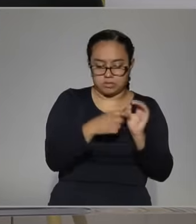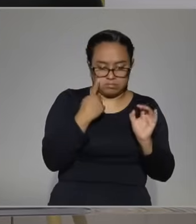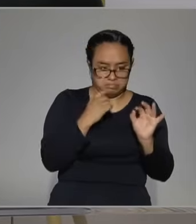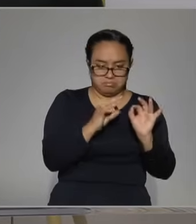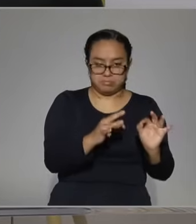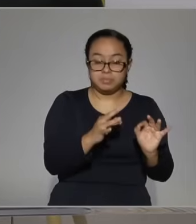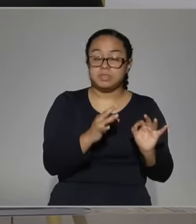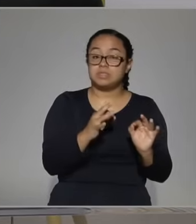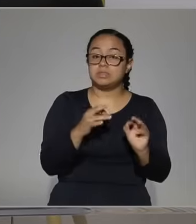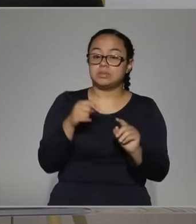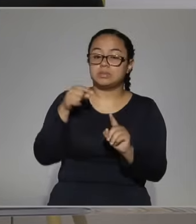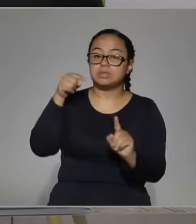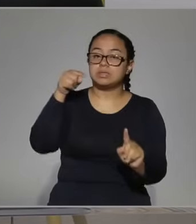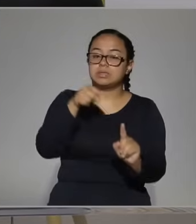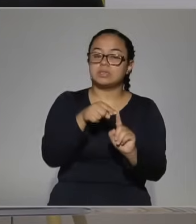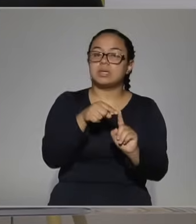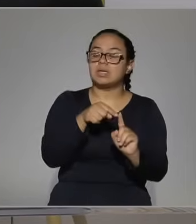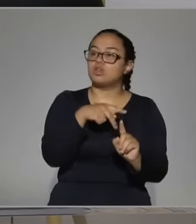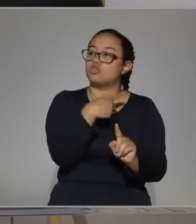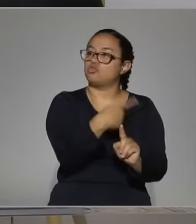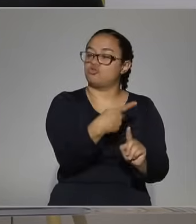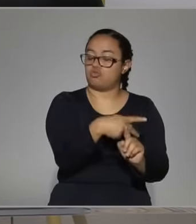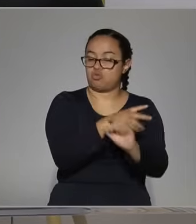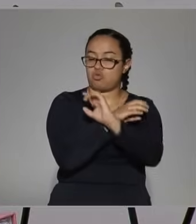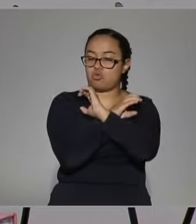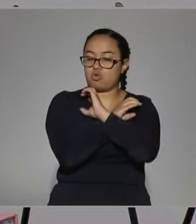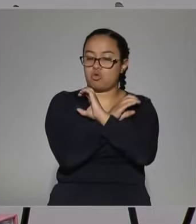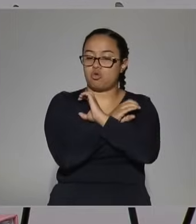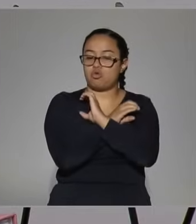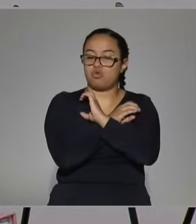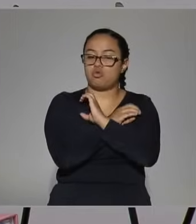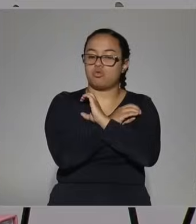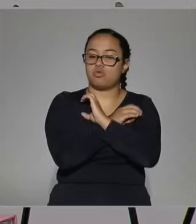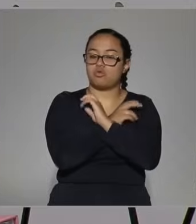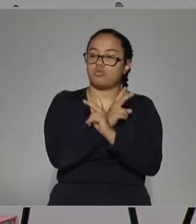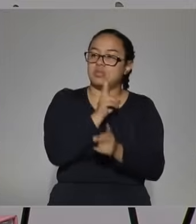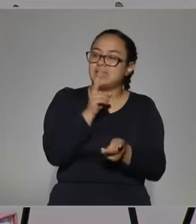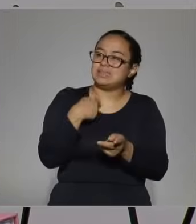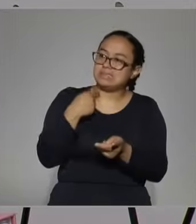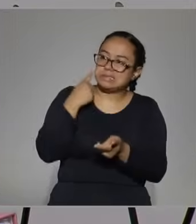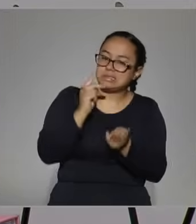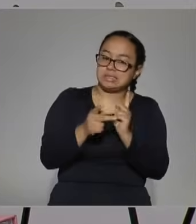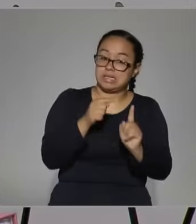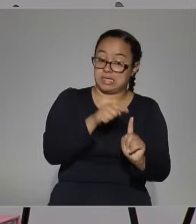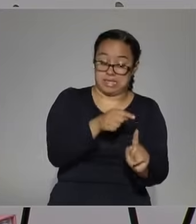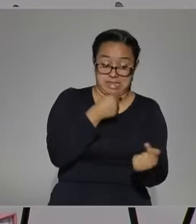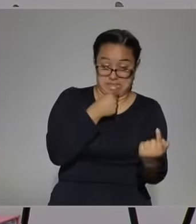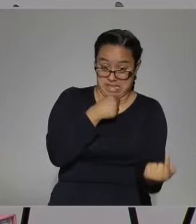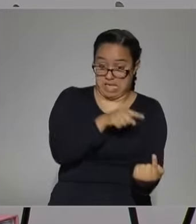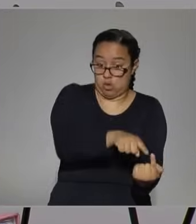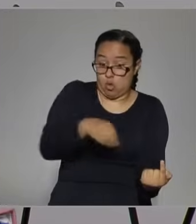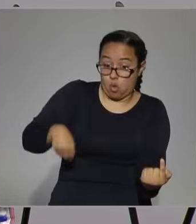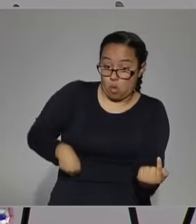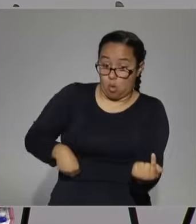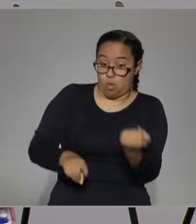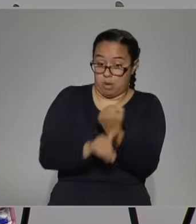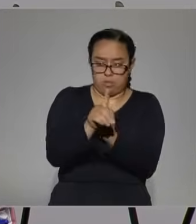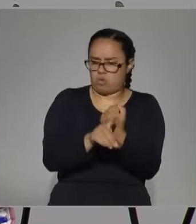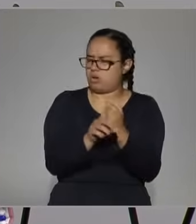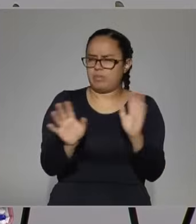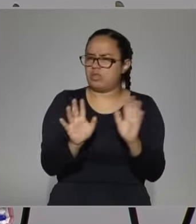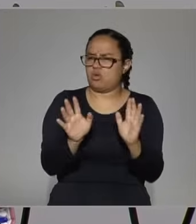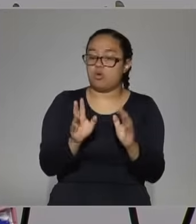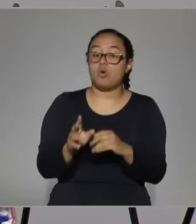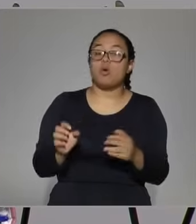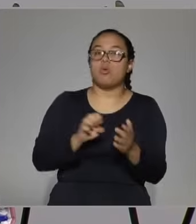Y específicamente es la conducta del niño de la que yo voy a hablar como el problema. El niño no es un problema, porque si